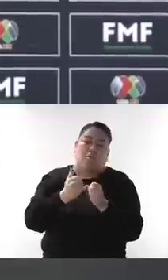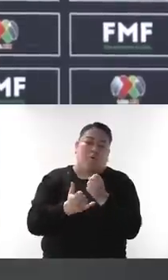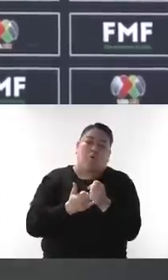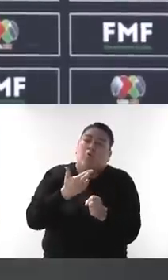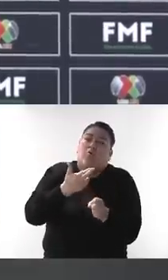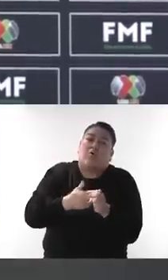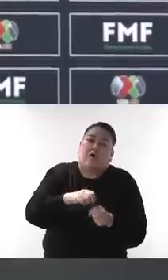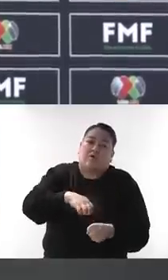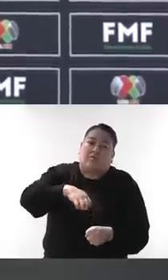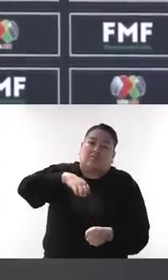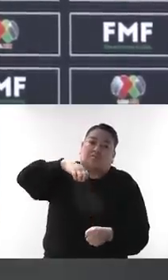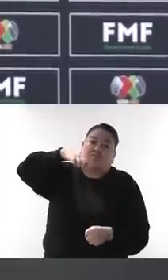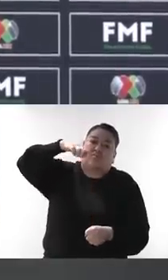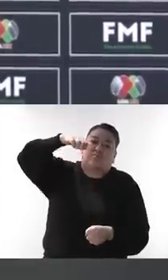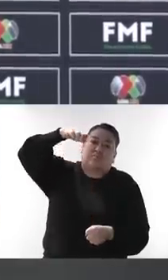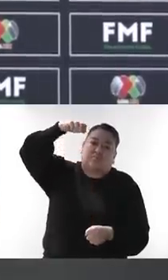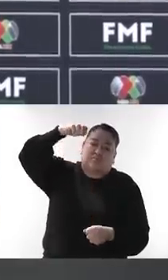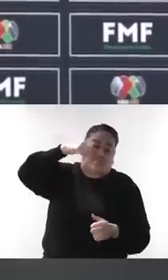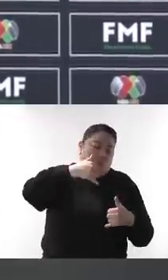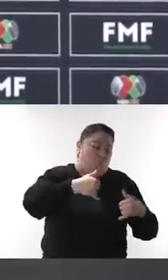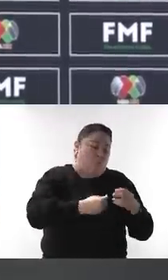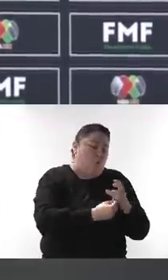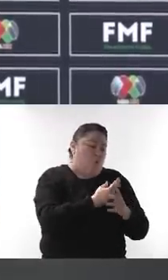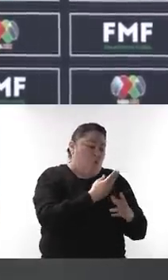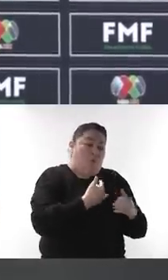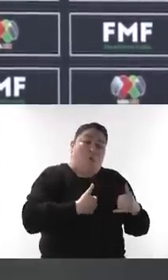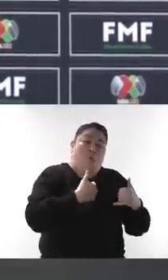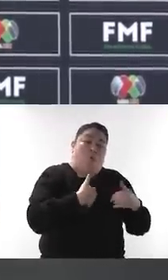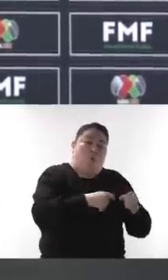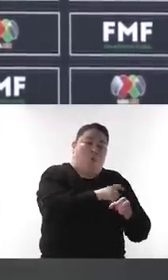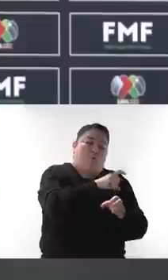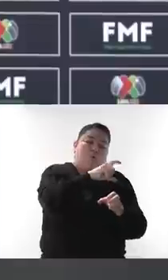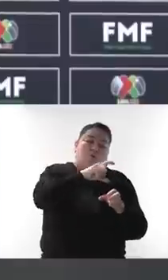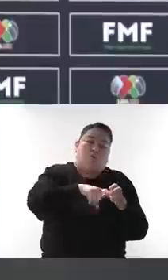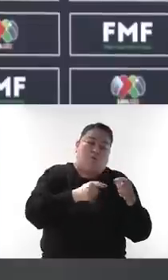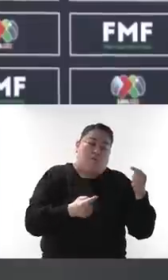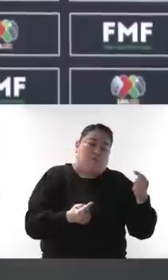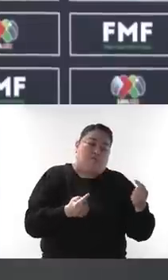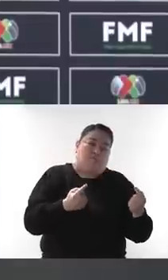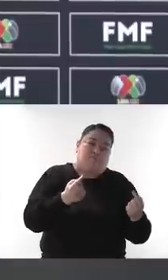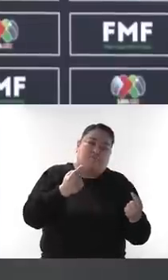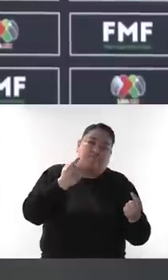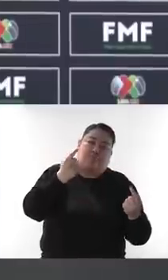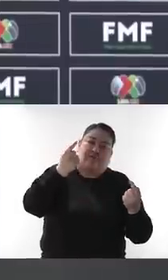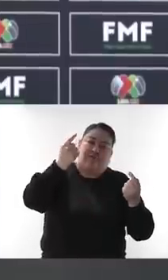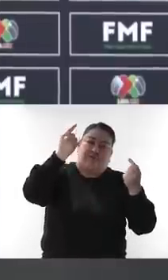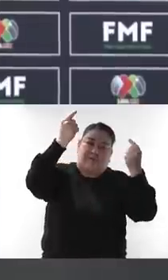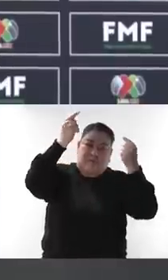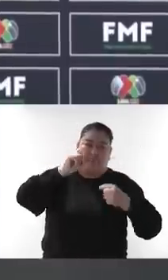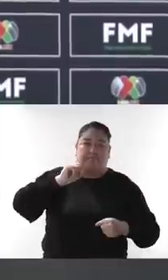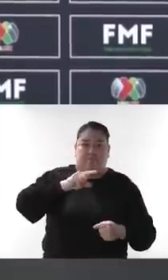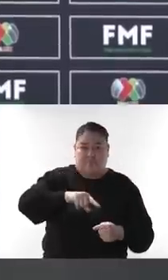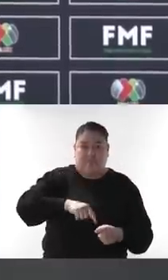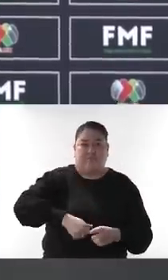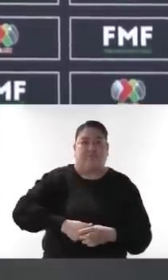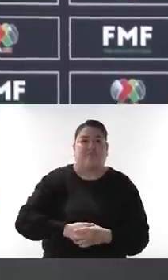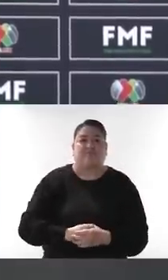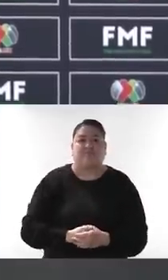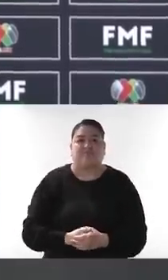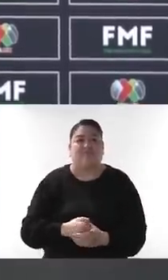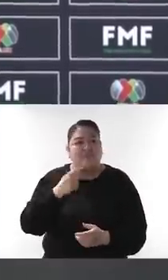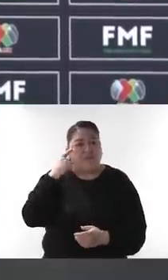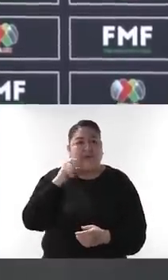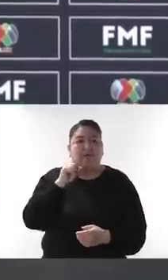mezcla, se tiene que ir dando. No podemos pensar que el mismo equipo que salga a ganar